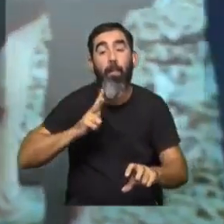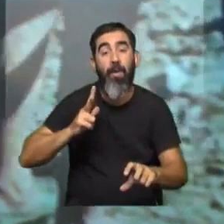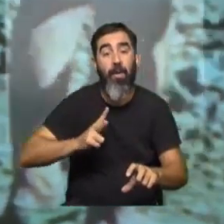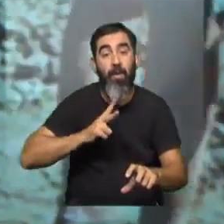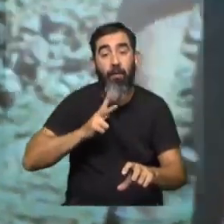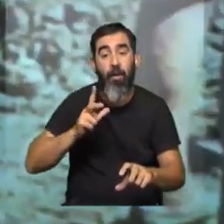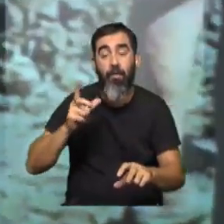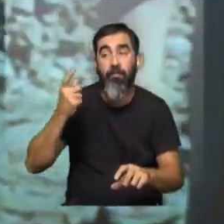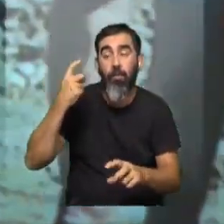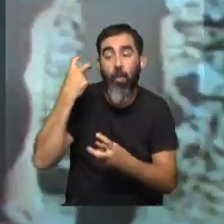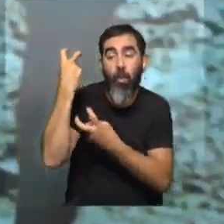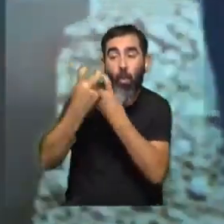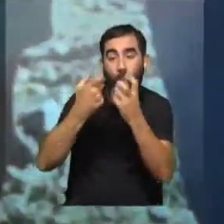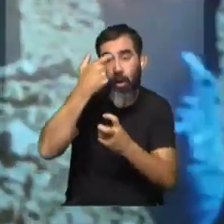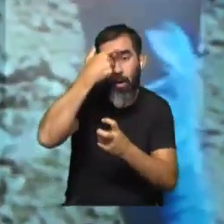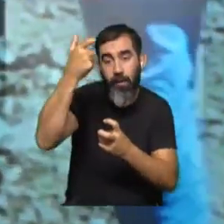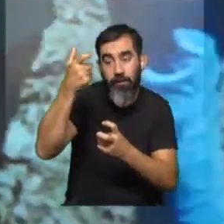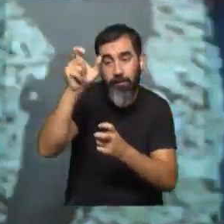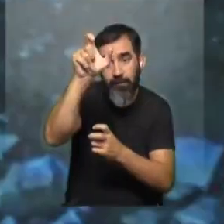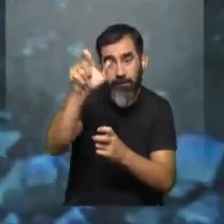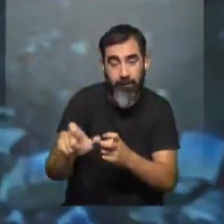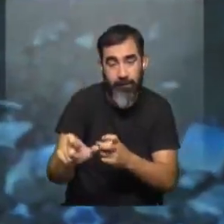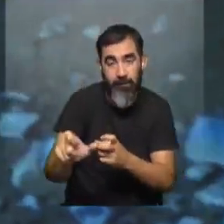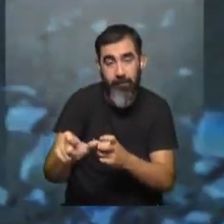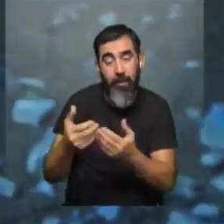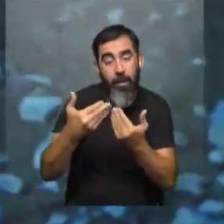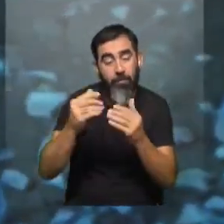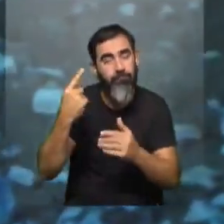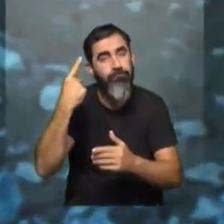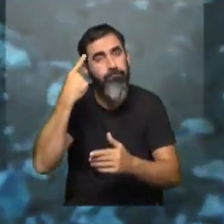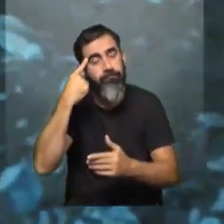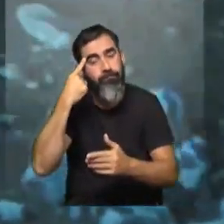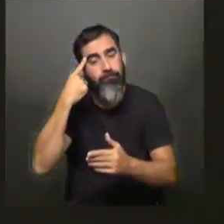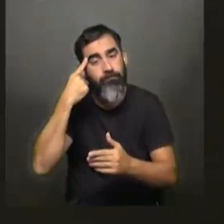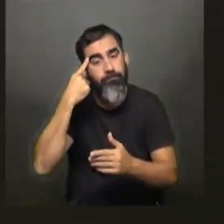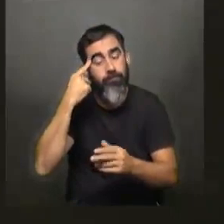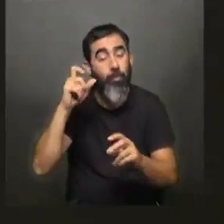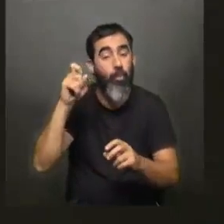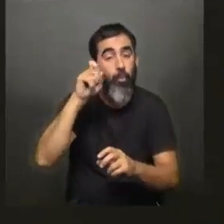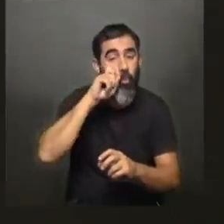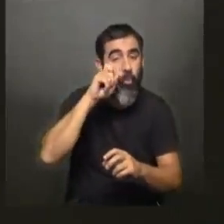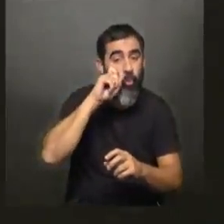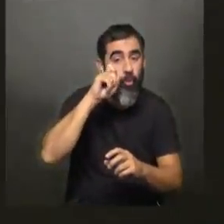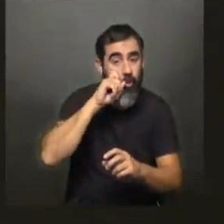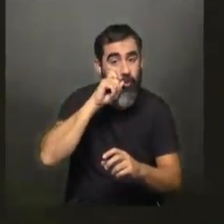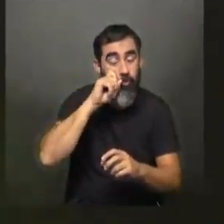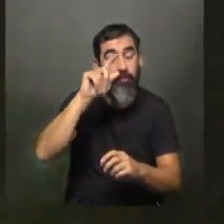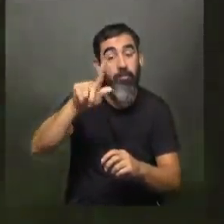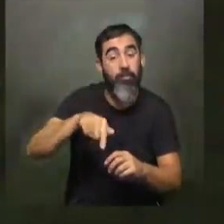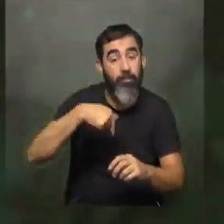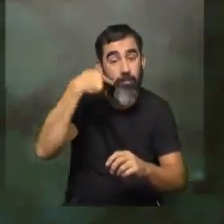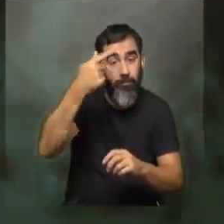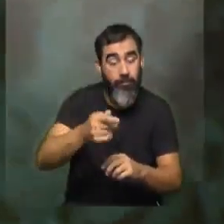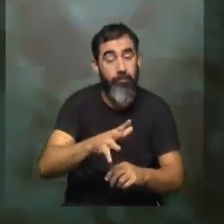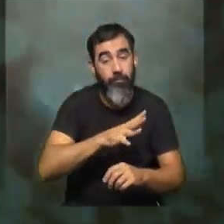a la ciencia, que vienen a los geólogos y que empiezan a pensar en una explotación turística. A partir de esto se